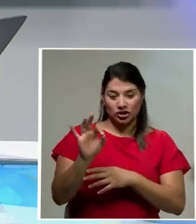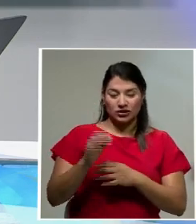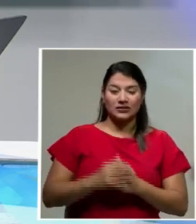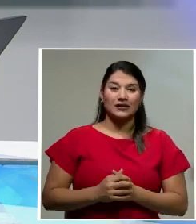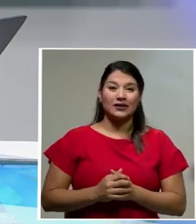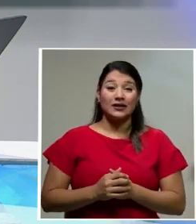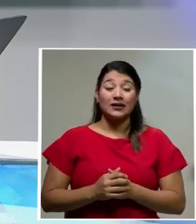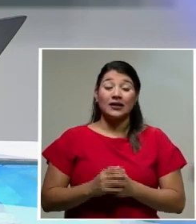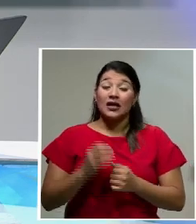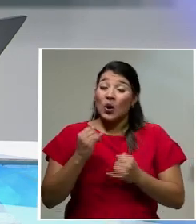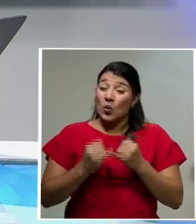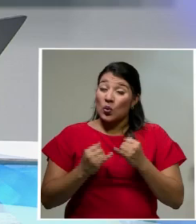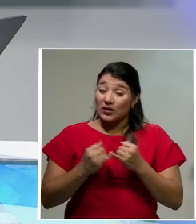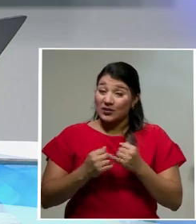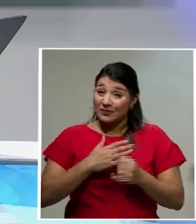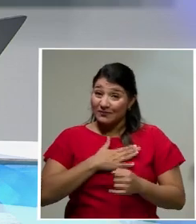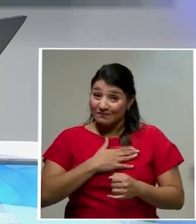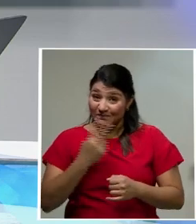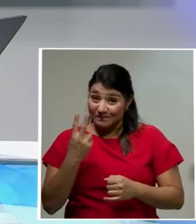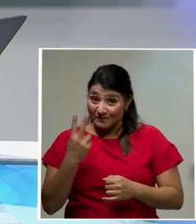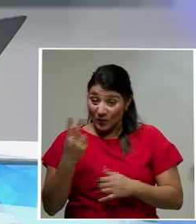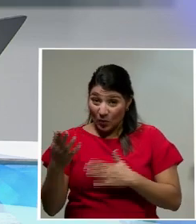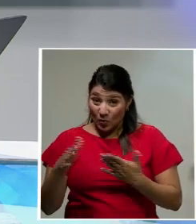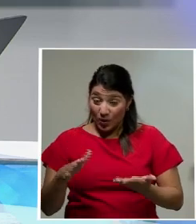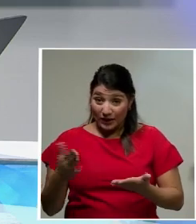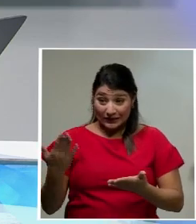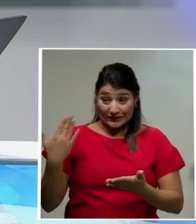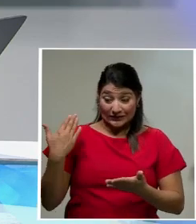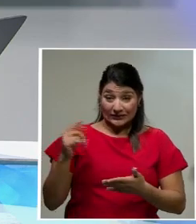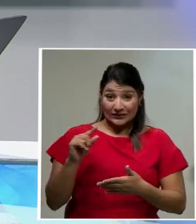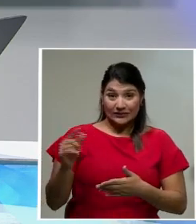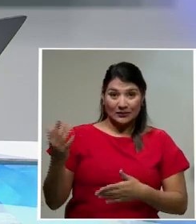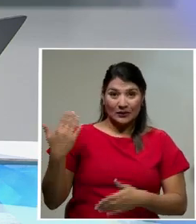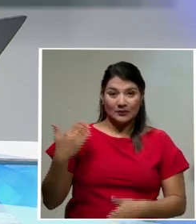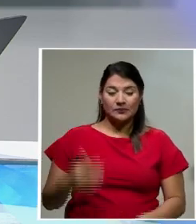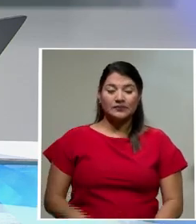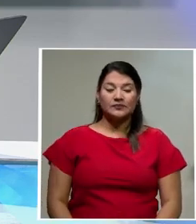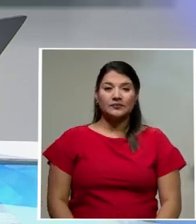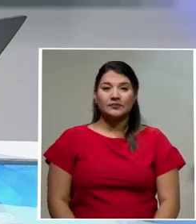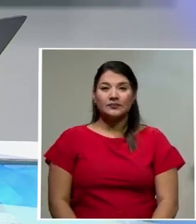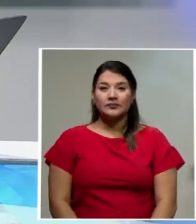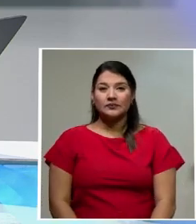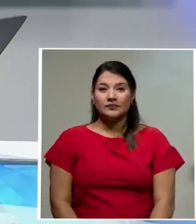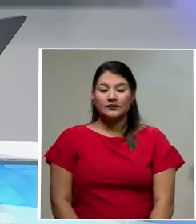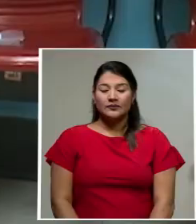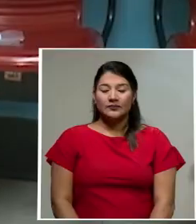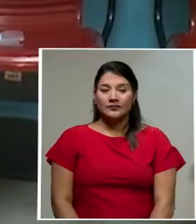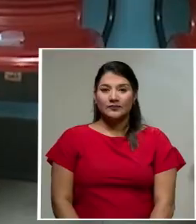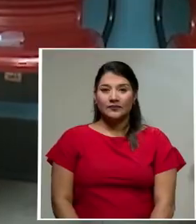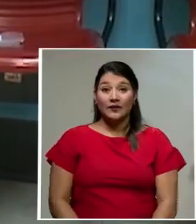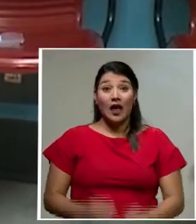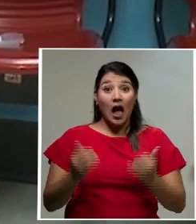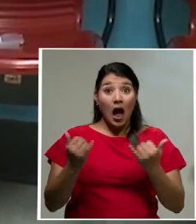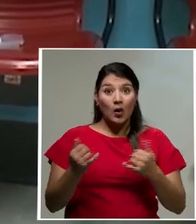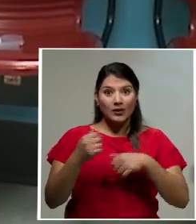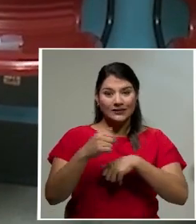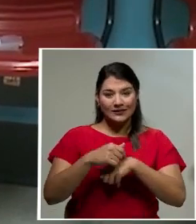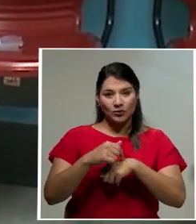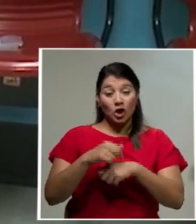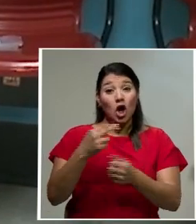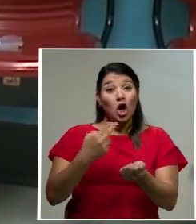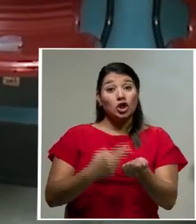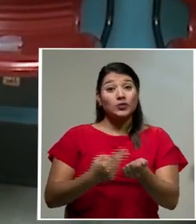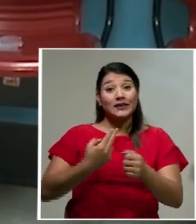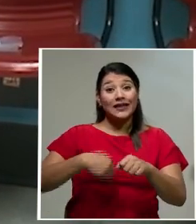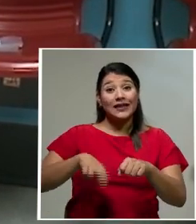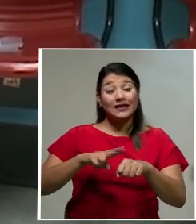últimas lamentables 2 muertes ocurrieron la semana pasada. Es en este momento donde el Hospital Nacional